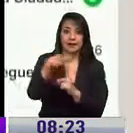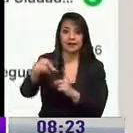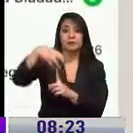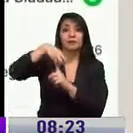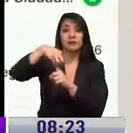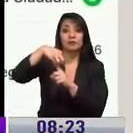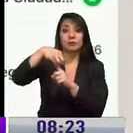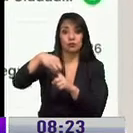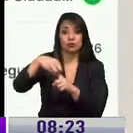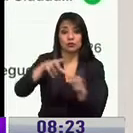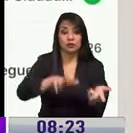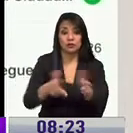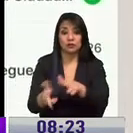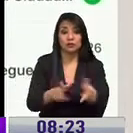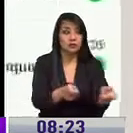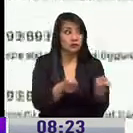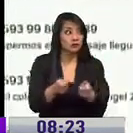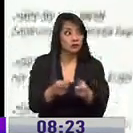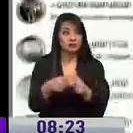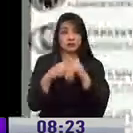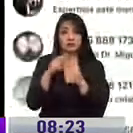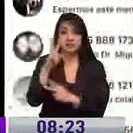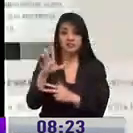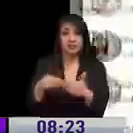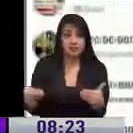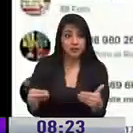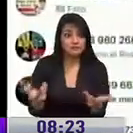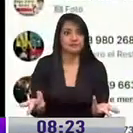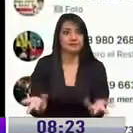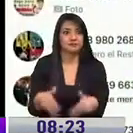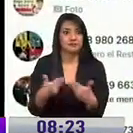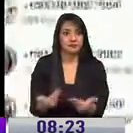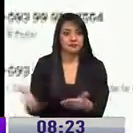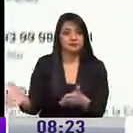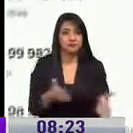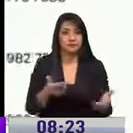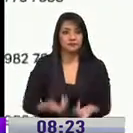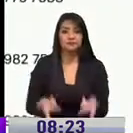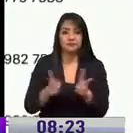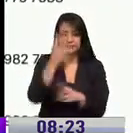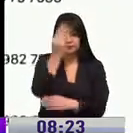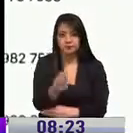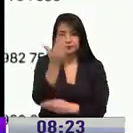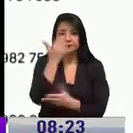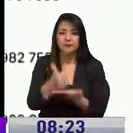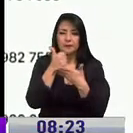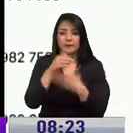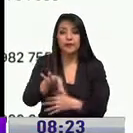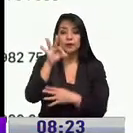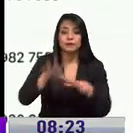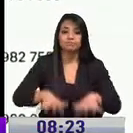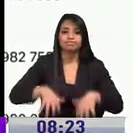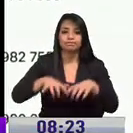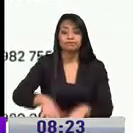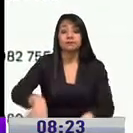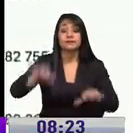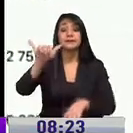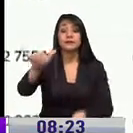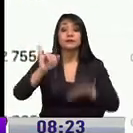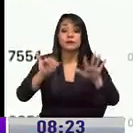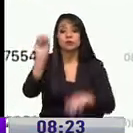una parrilla. Compre, hay unos que son más baratos, vecino. Y llévelos. Increíble. Buenos días, ayuda a encontrarla, se perdió el sábado 6 de octubre